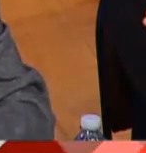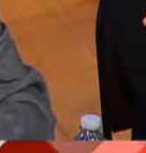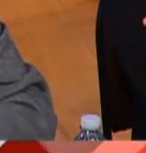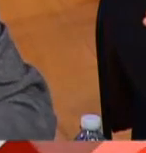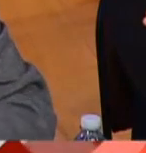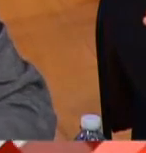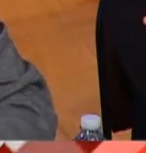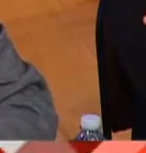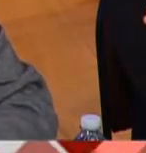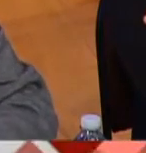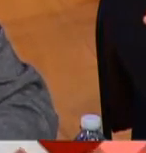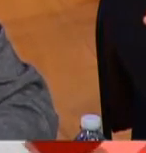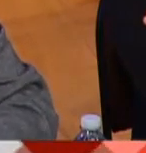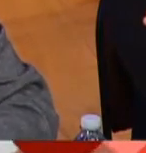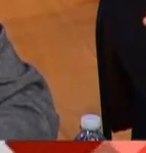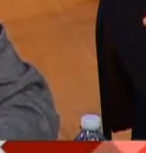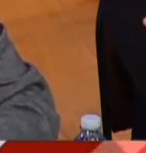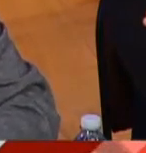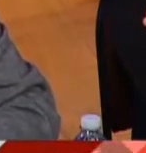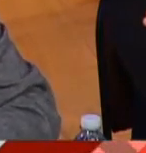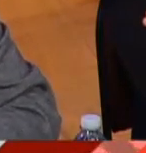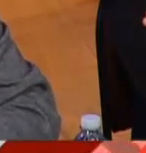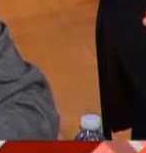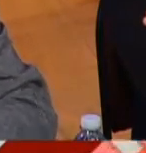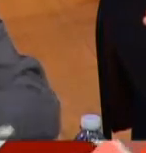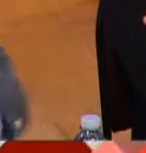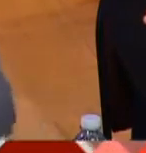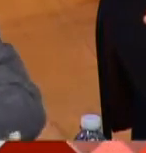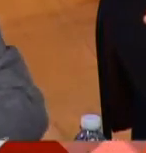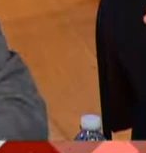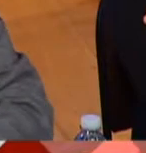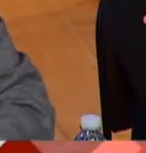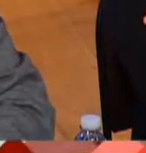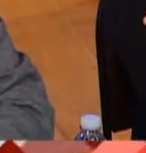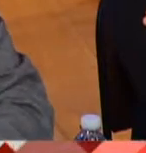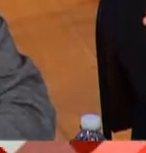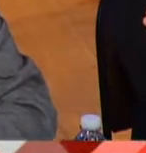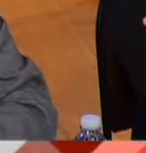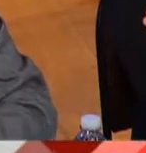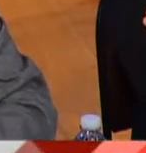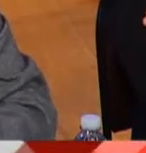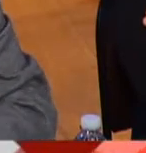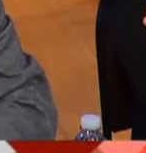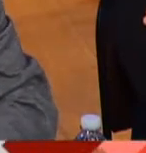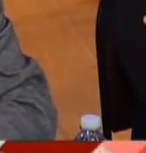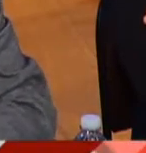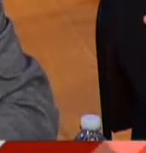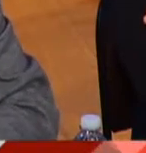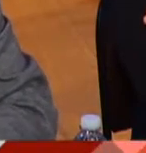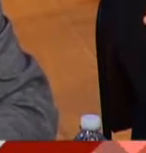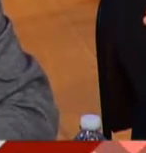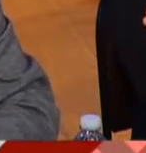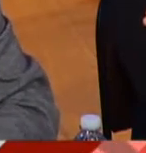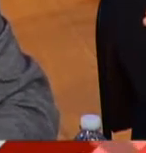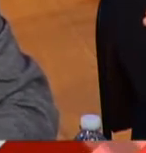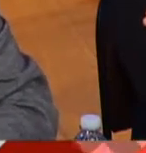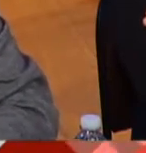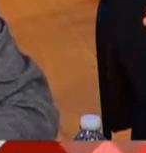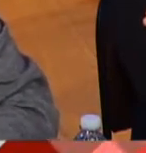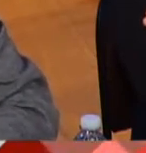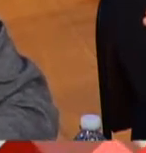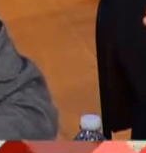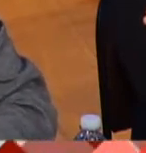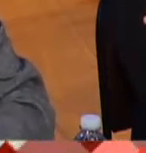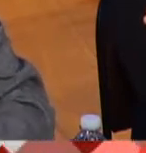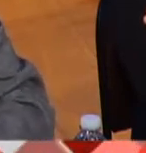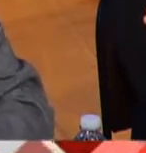todos los elementos a estos jóvenes músicos profesionales para que desarrollen sus capacidades dentro de la